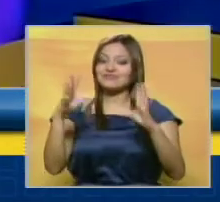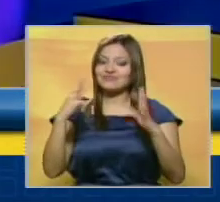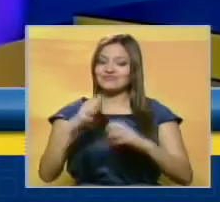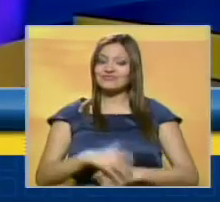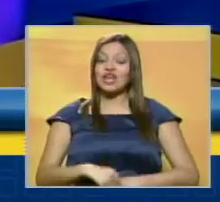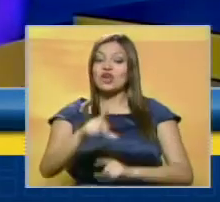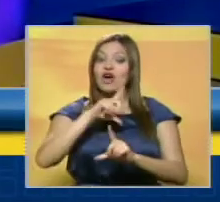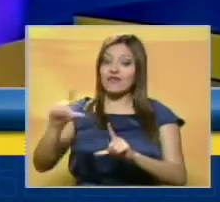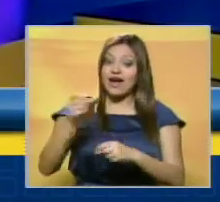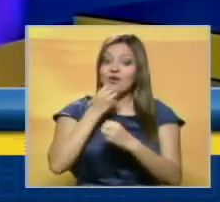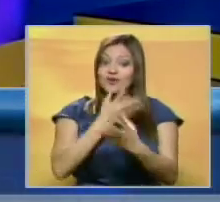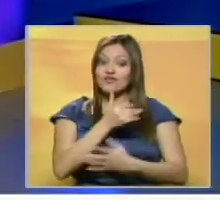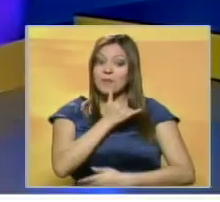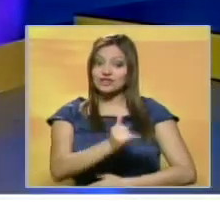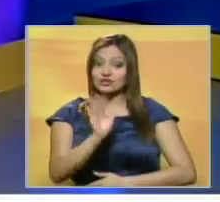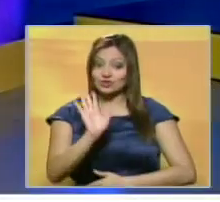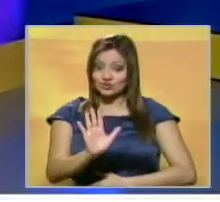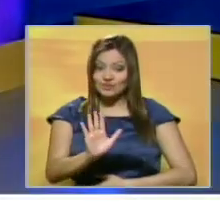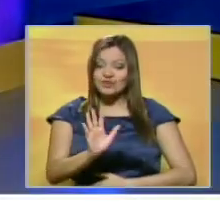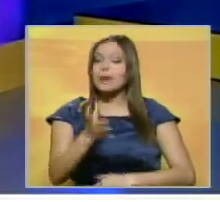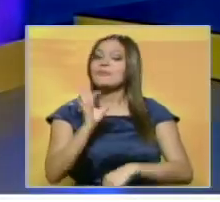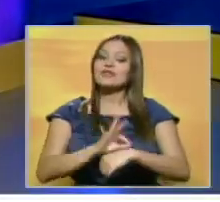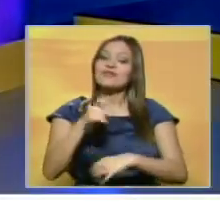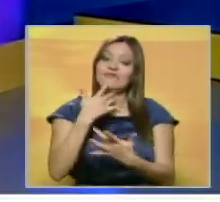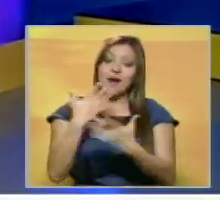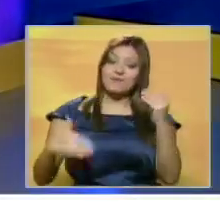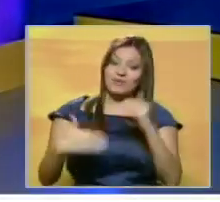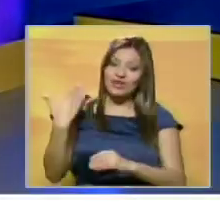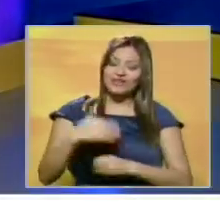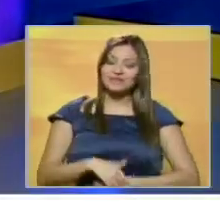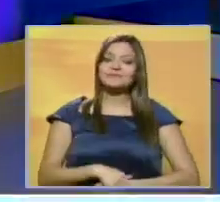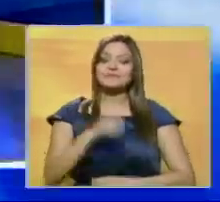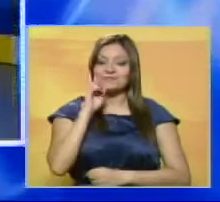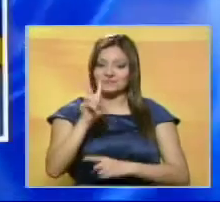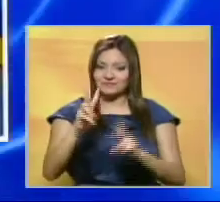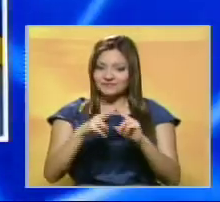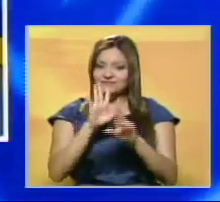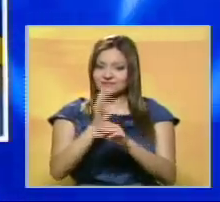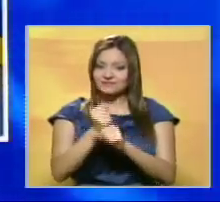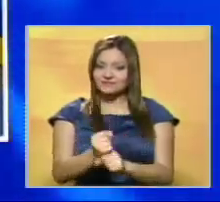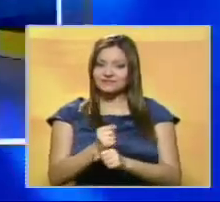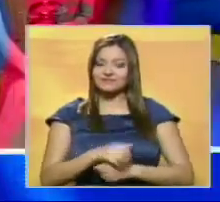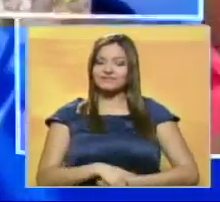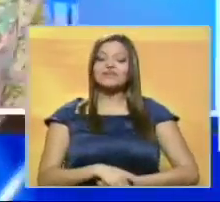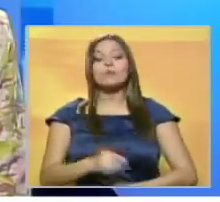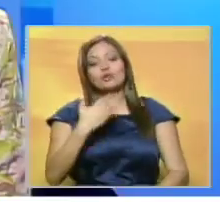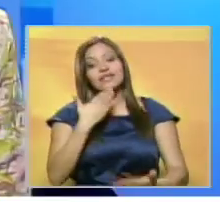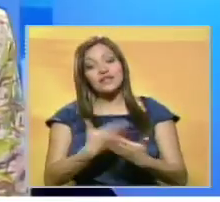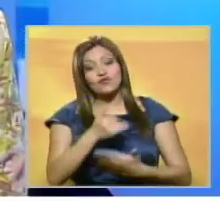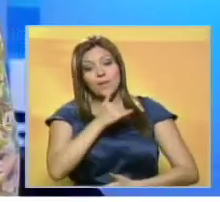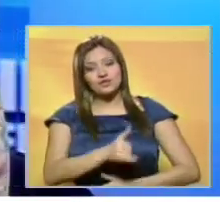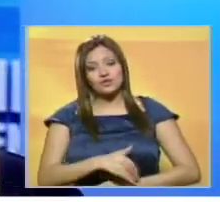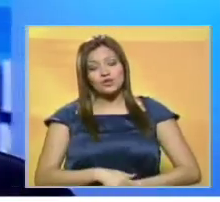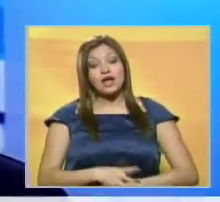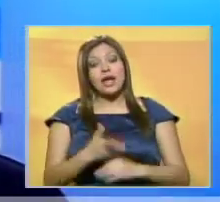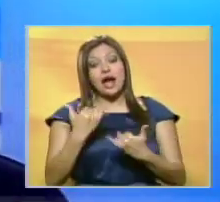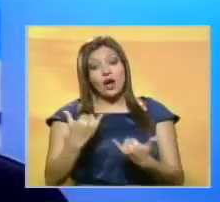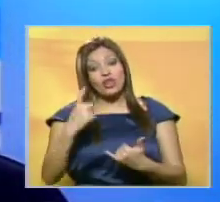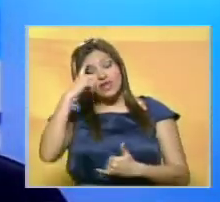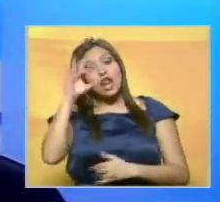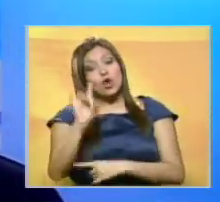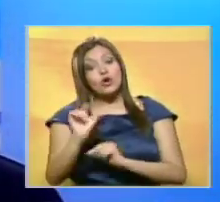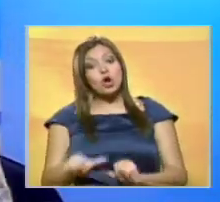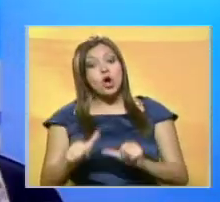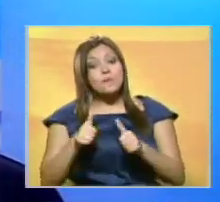No se muevan, todo esto y más en tan solo minutos aquí en Estrenos y Estrellas. Allí nos vemos. Muchísimas gracias, Federica. Este lunes comenzó